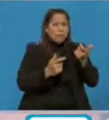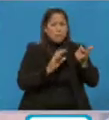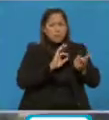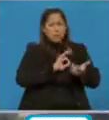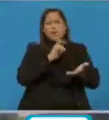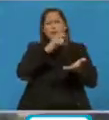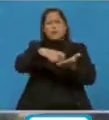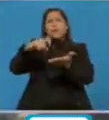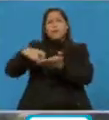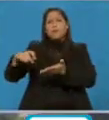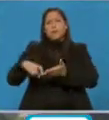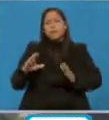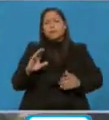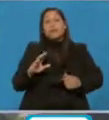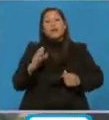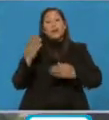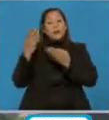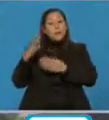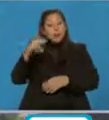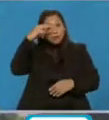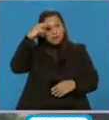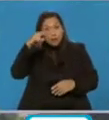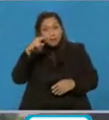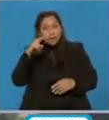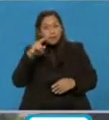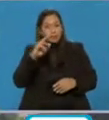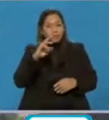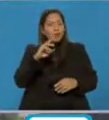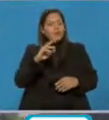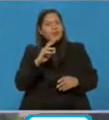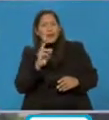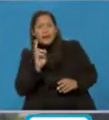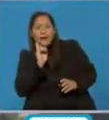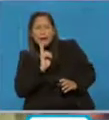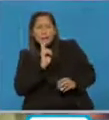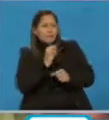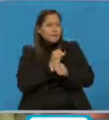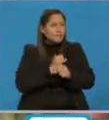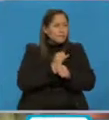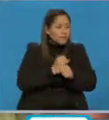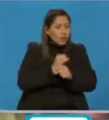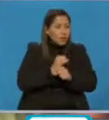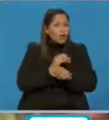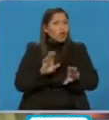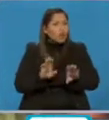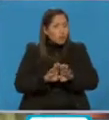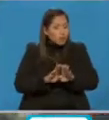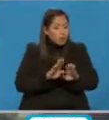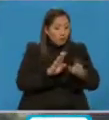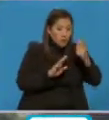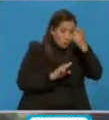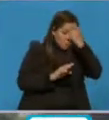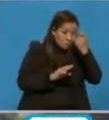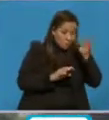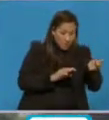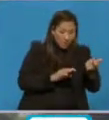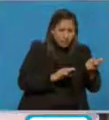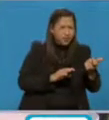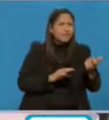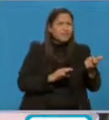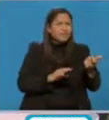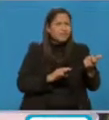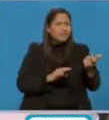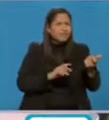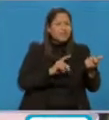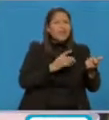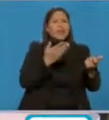tipo de moneda. De hecho, el Banco de México ha estado ya estudiando cómo se puede integrar Bitcoin o las monedas cifradas a